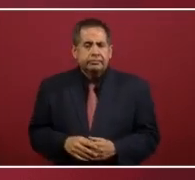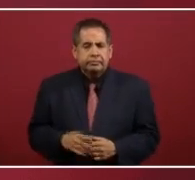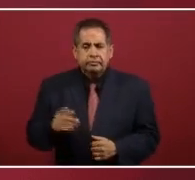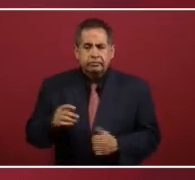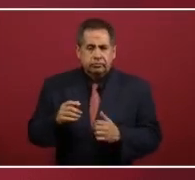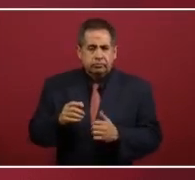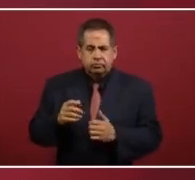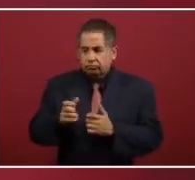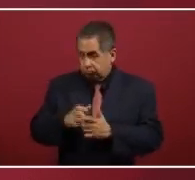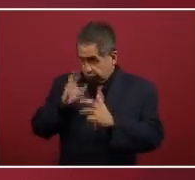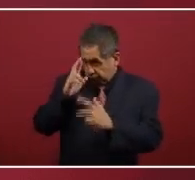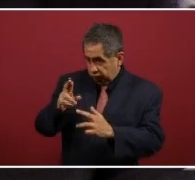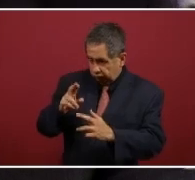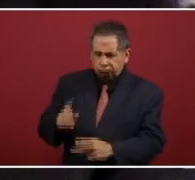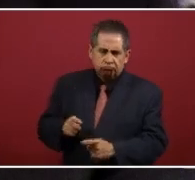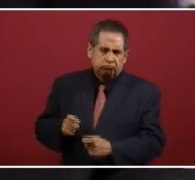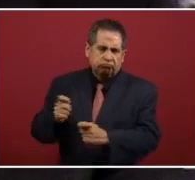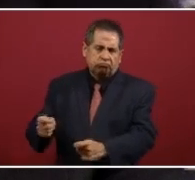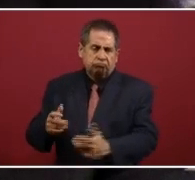respetables.